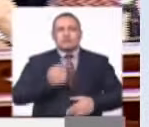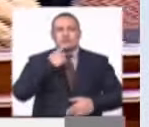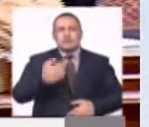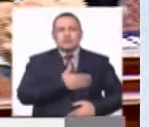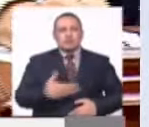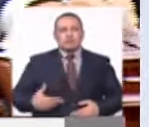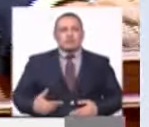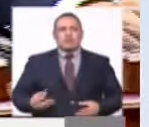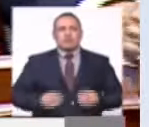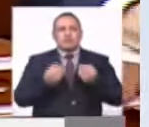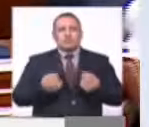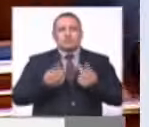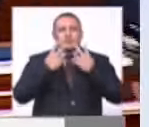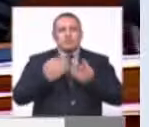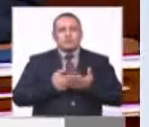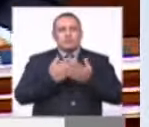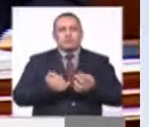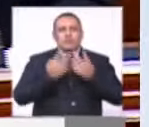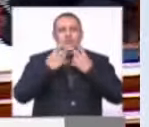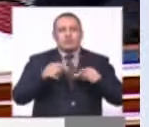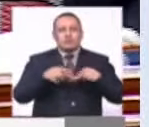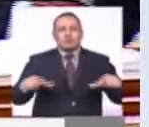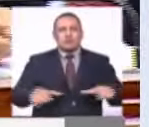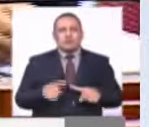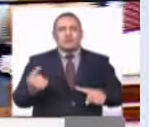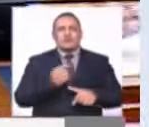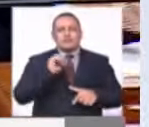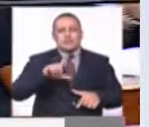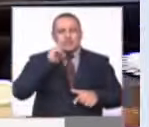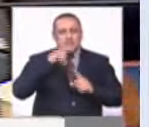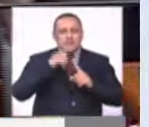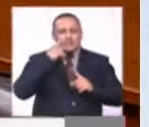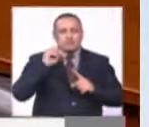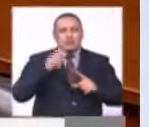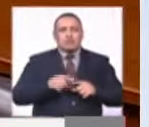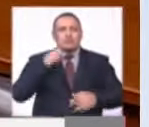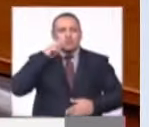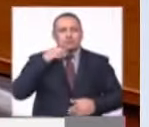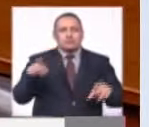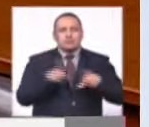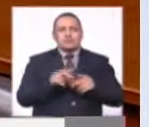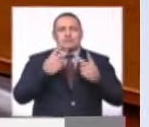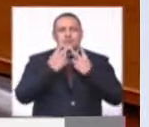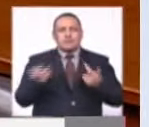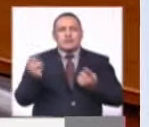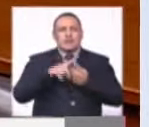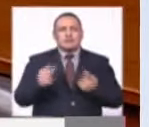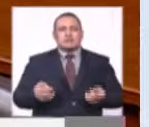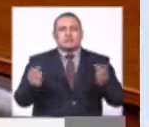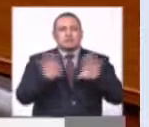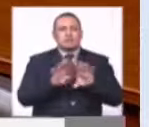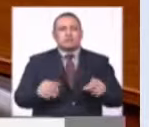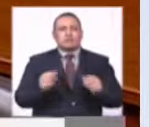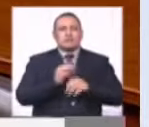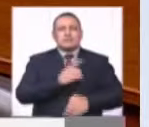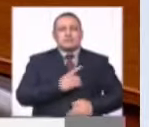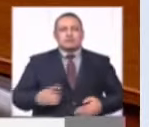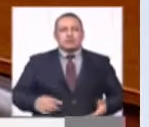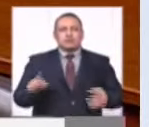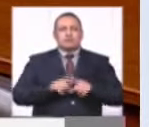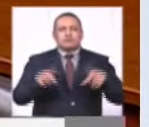gobierno, porque miremos cómo está el yacimiento de litio en Puno. Hasta ahora esconden una resolución directorial que